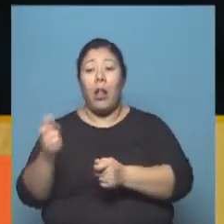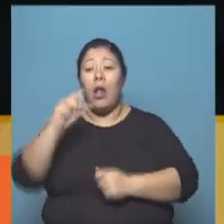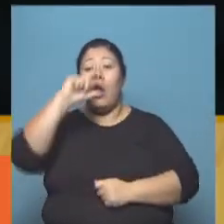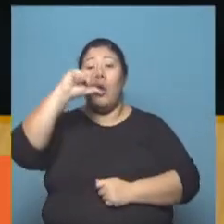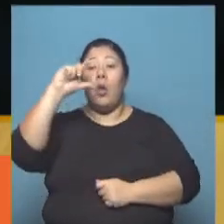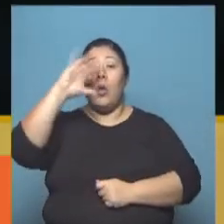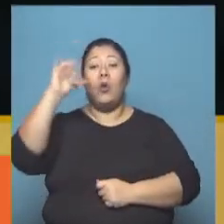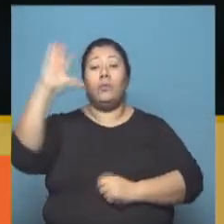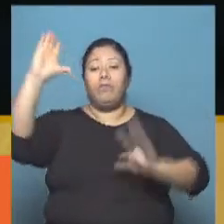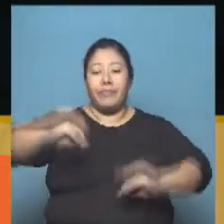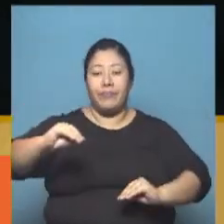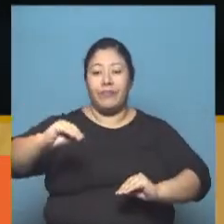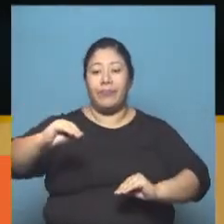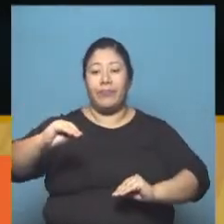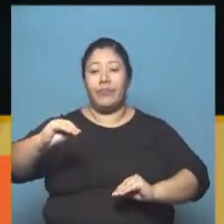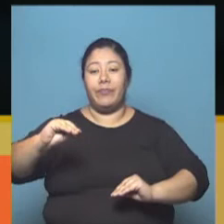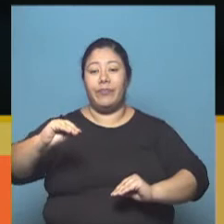seguiremos...